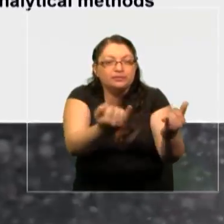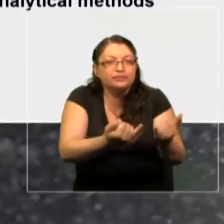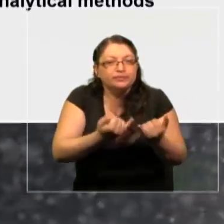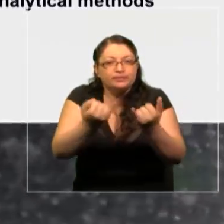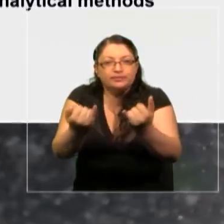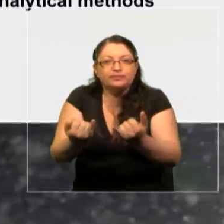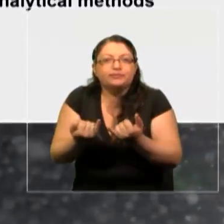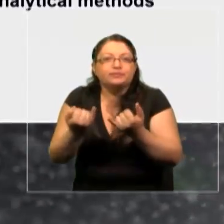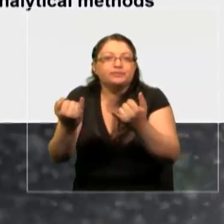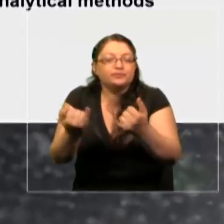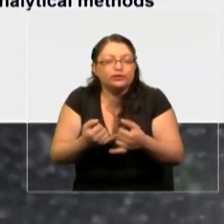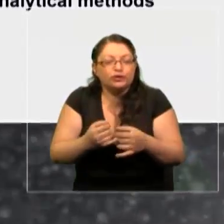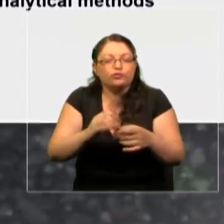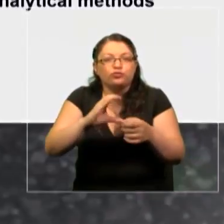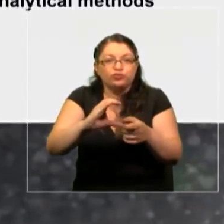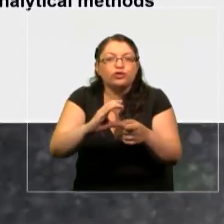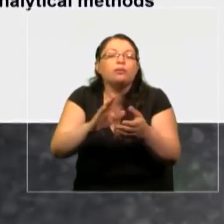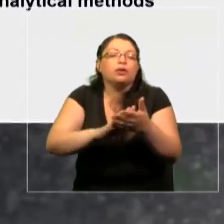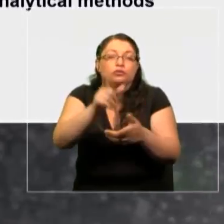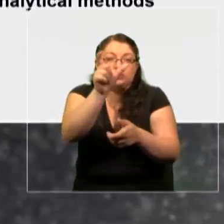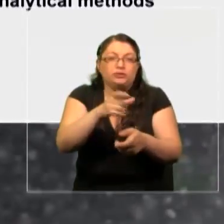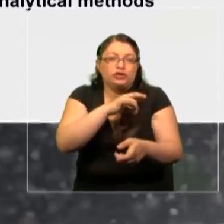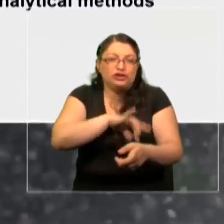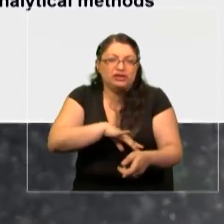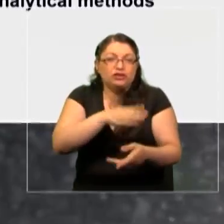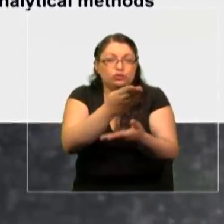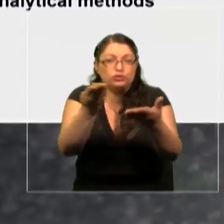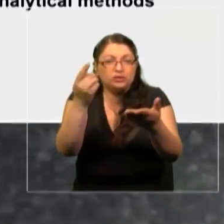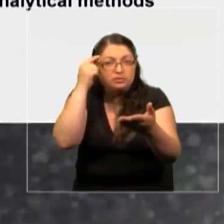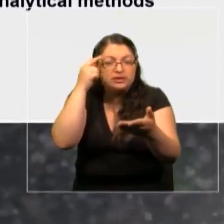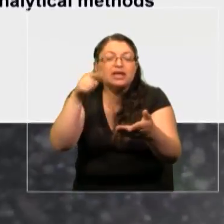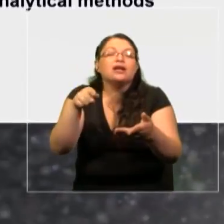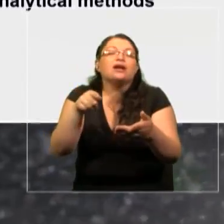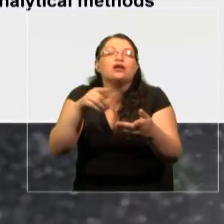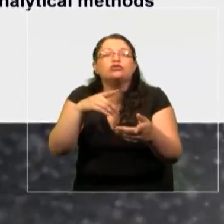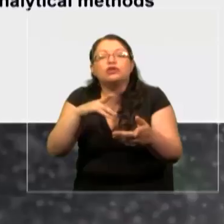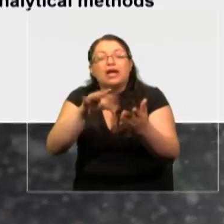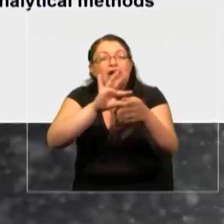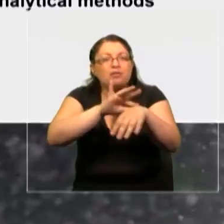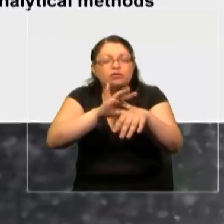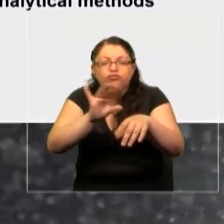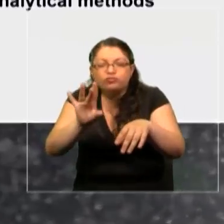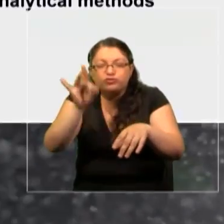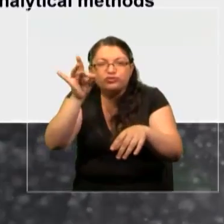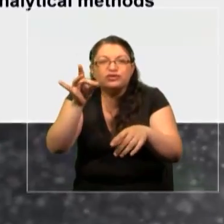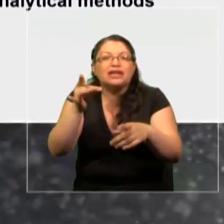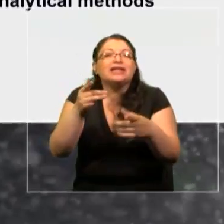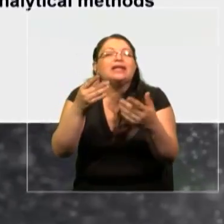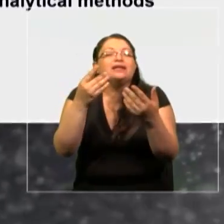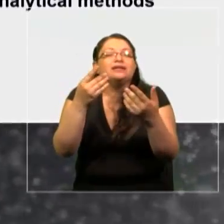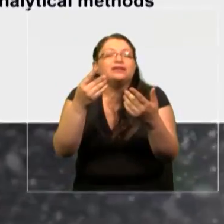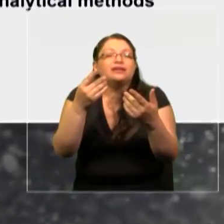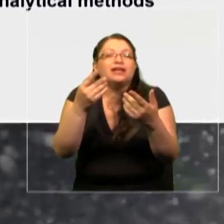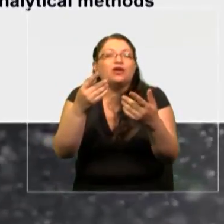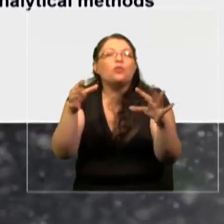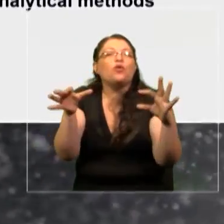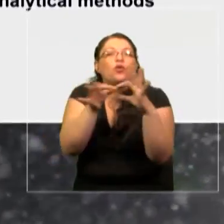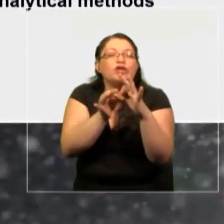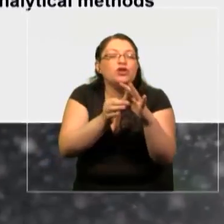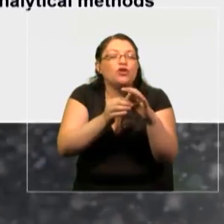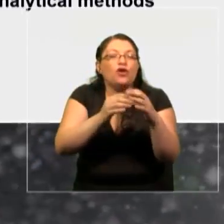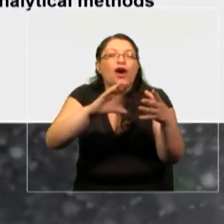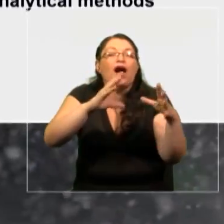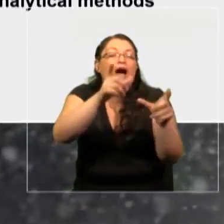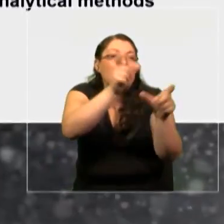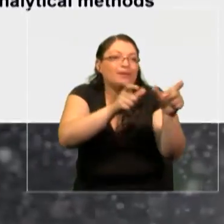Y como una persona en Chile, usted quiere que las decisiones médicas se basen en aspectos únicos de la población aquí, no una